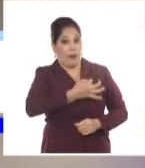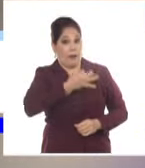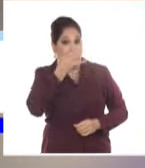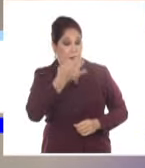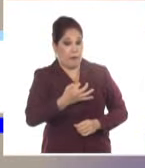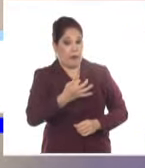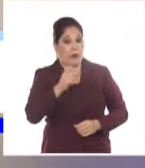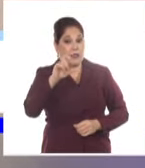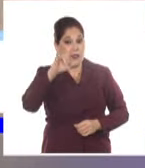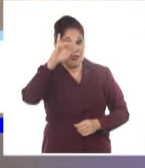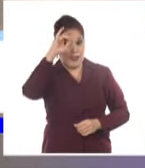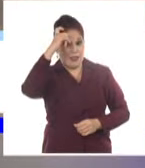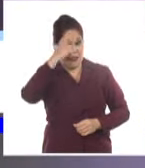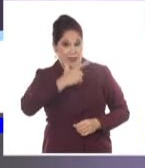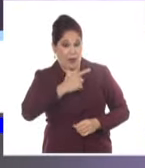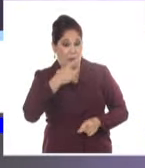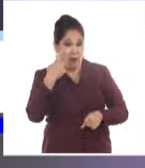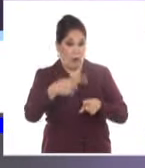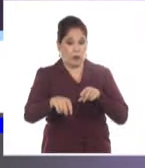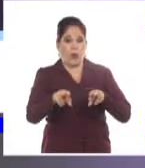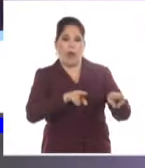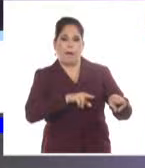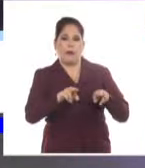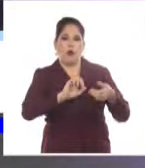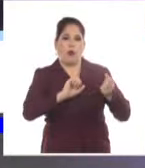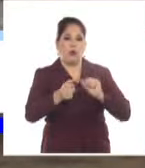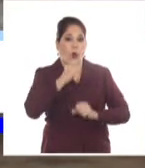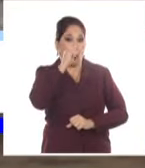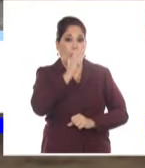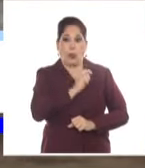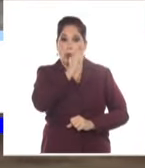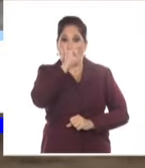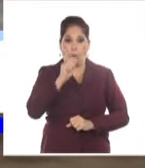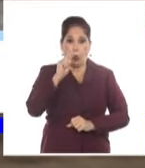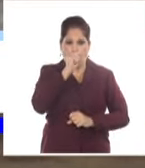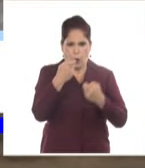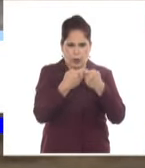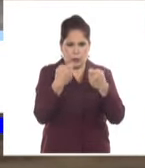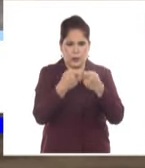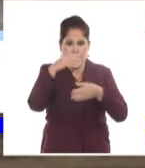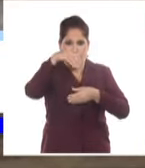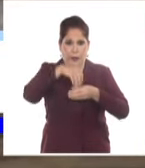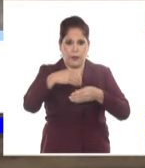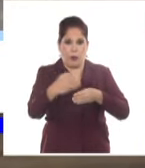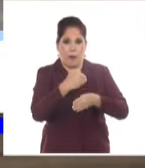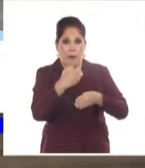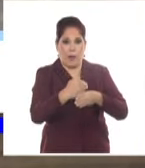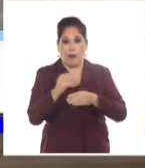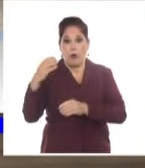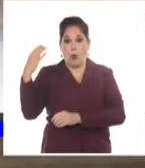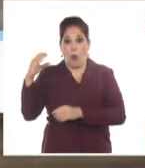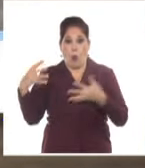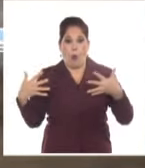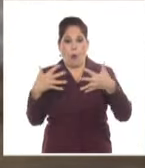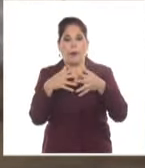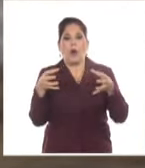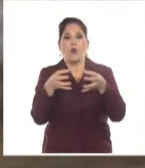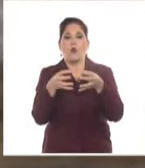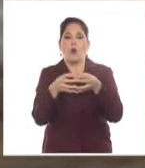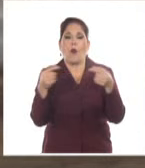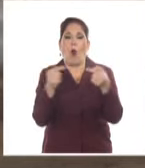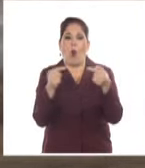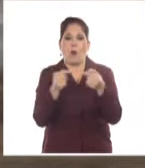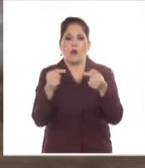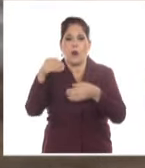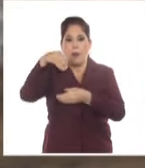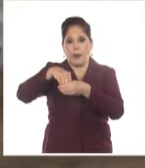Central de Inteligencia y la Administración de Control de Drogas han conspirado desde Miami y Colombia junto a opositores de la extrema derecha venezolana,